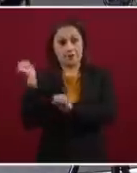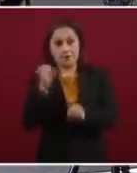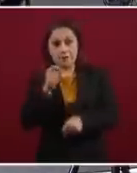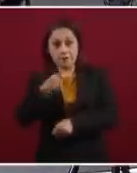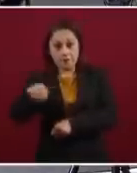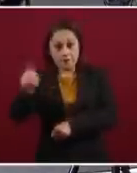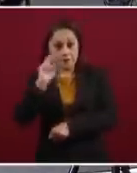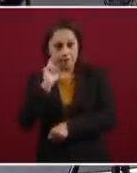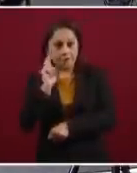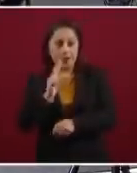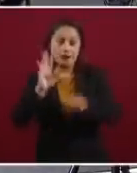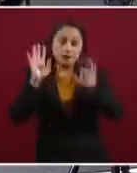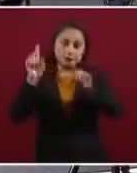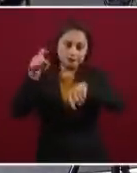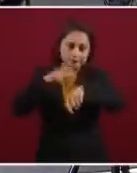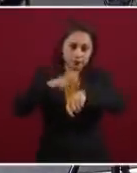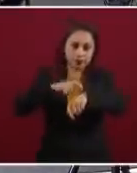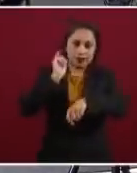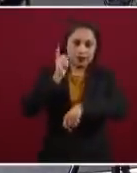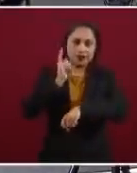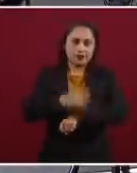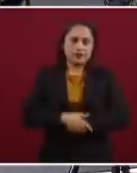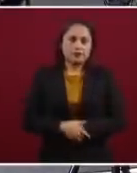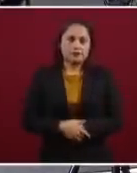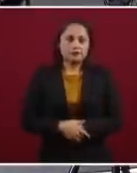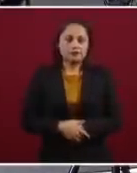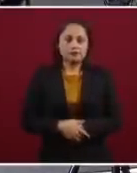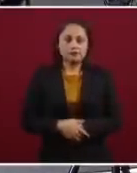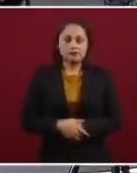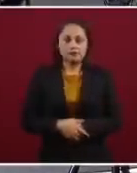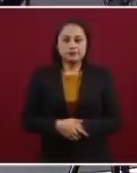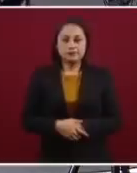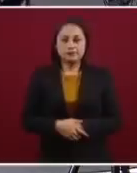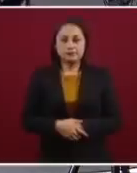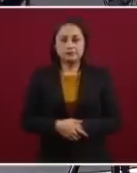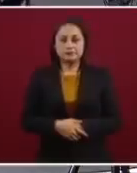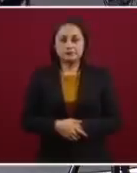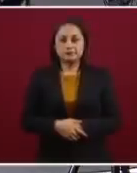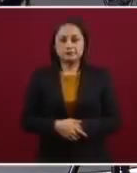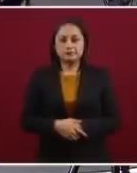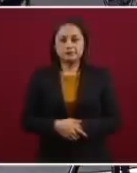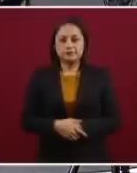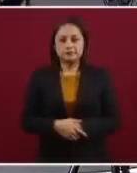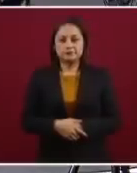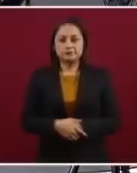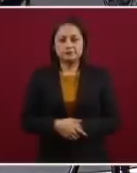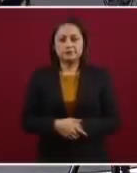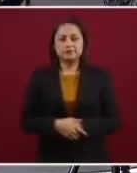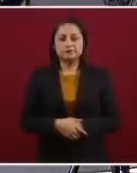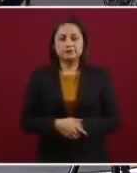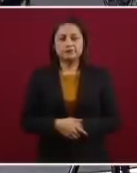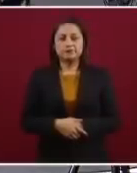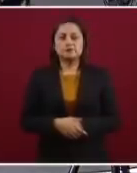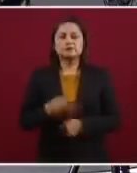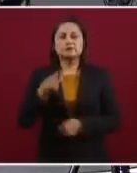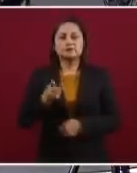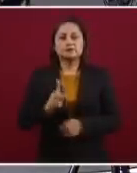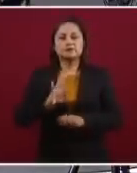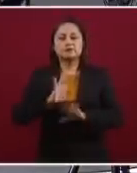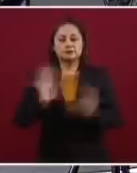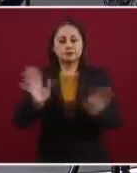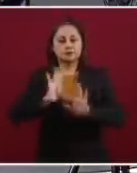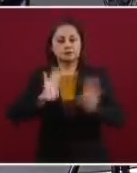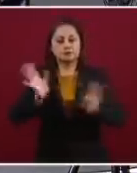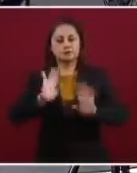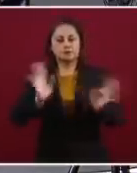tiempo este pero ya se está viendo todos ya